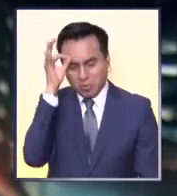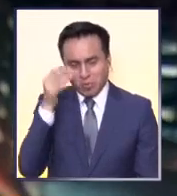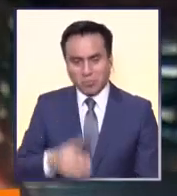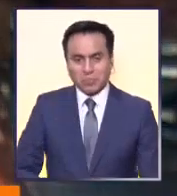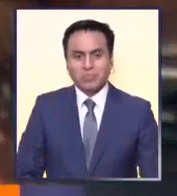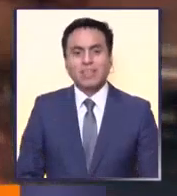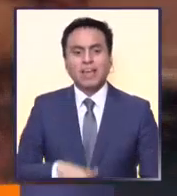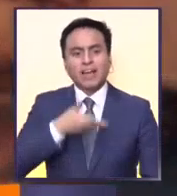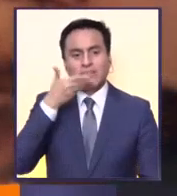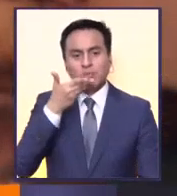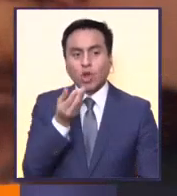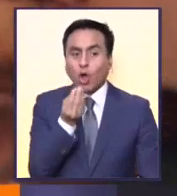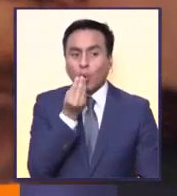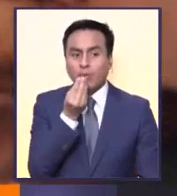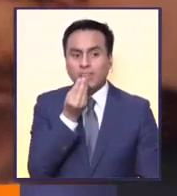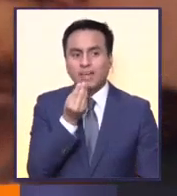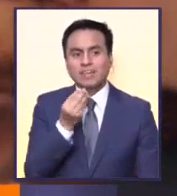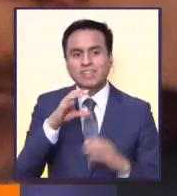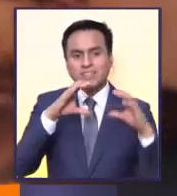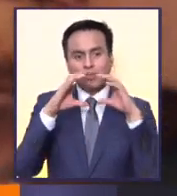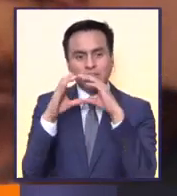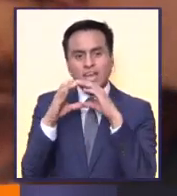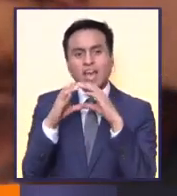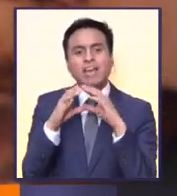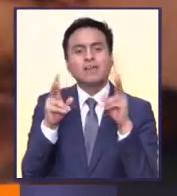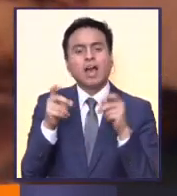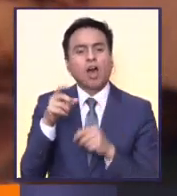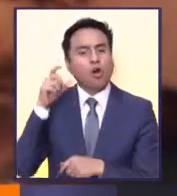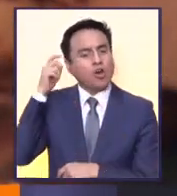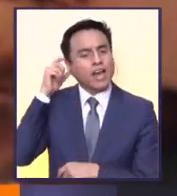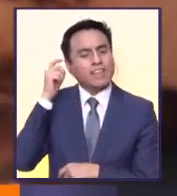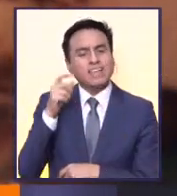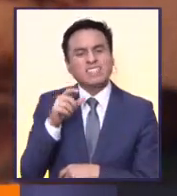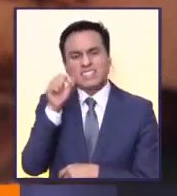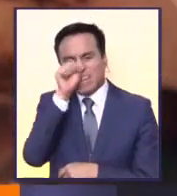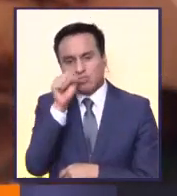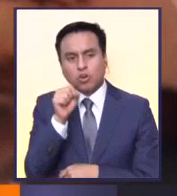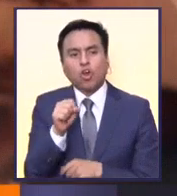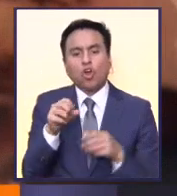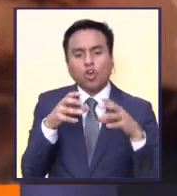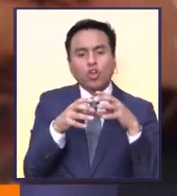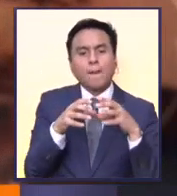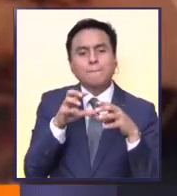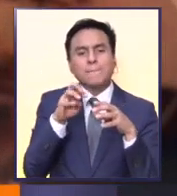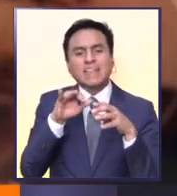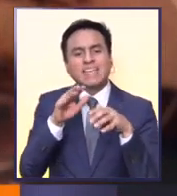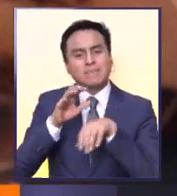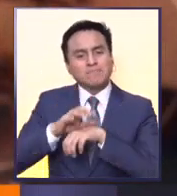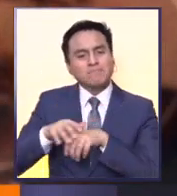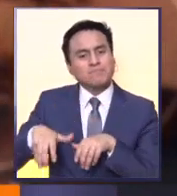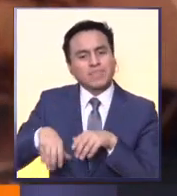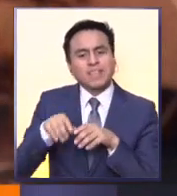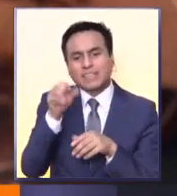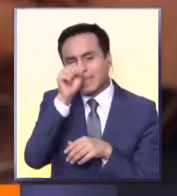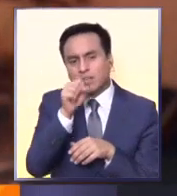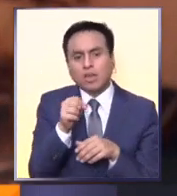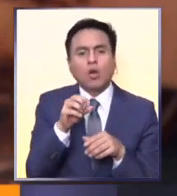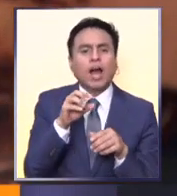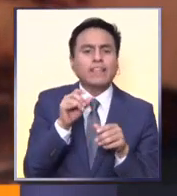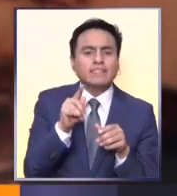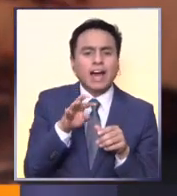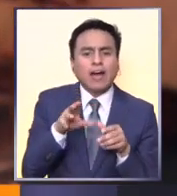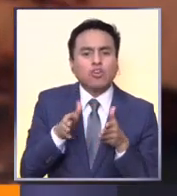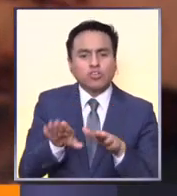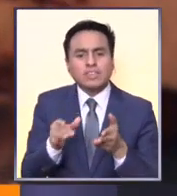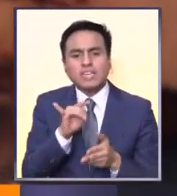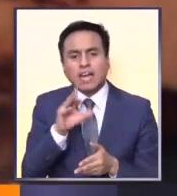Hablemos de comida, sándwiches de oreja de chancho, croquetas de pernil, un jugoso asado de tira o un delicioso